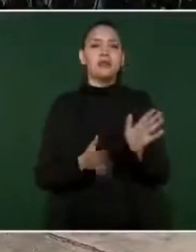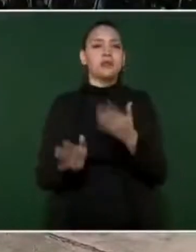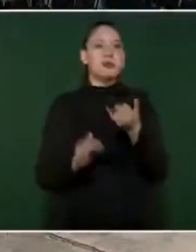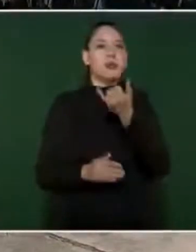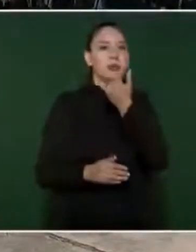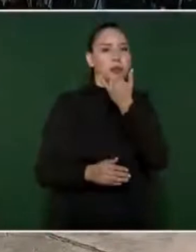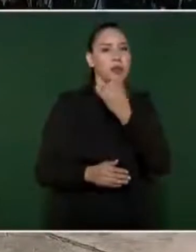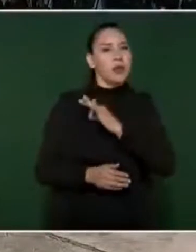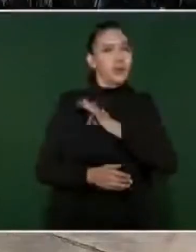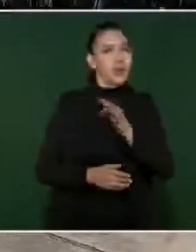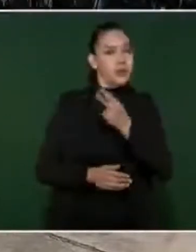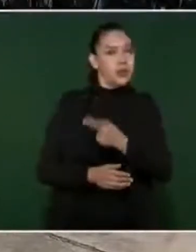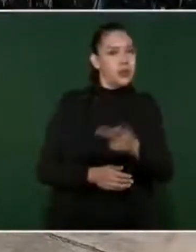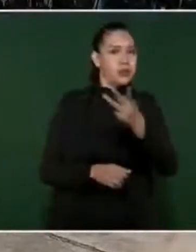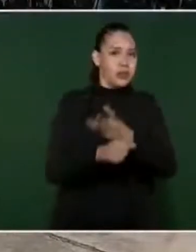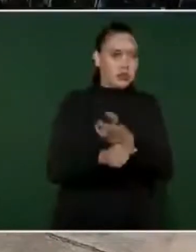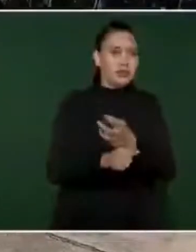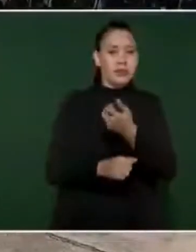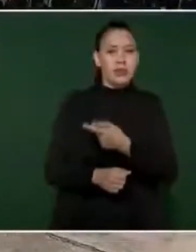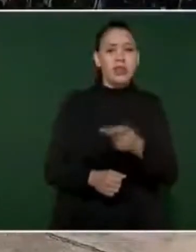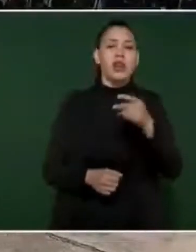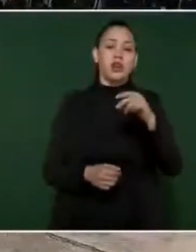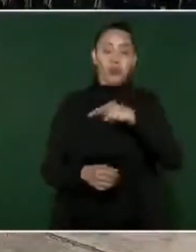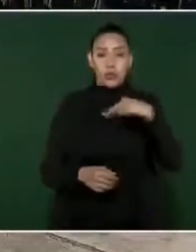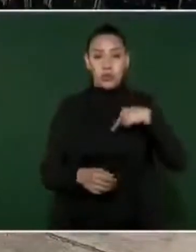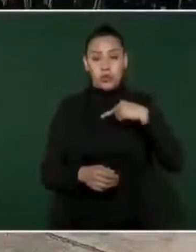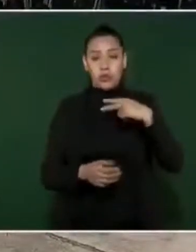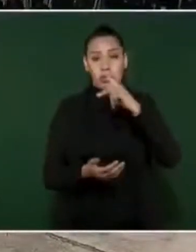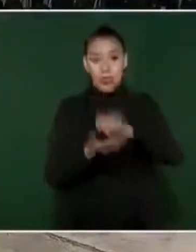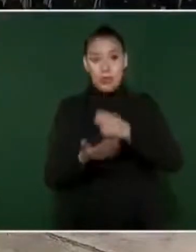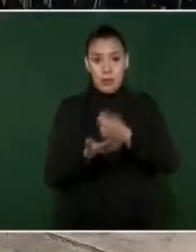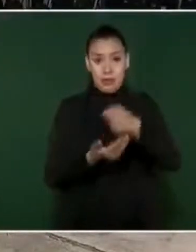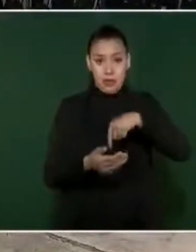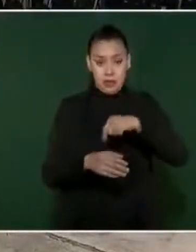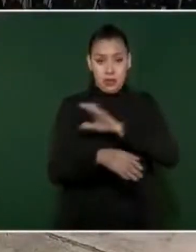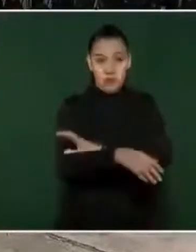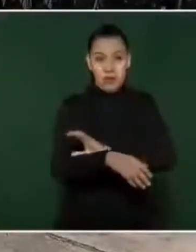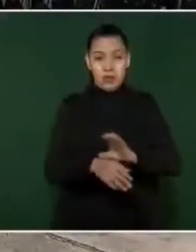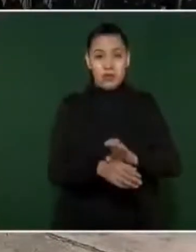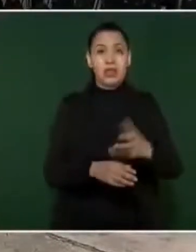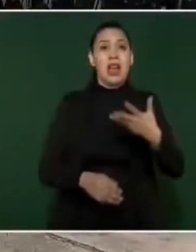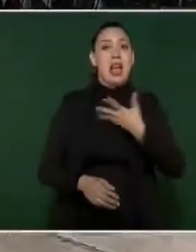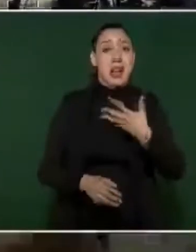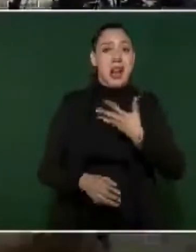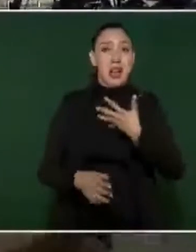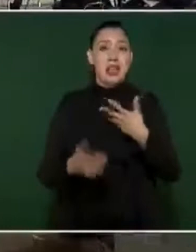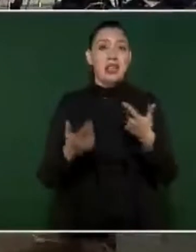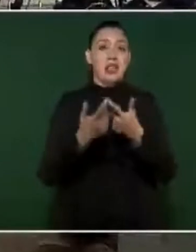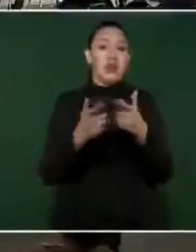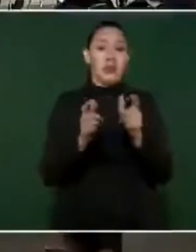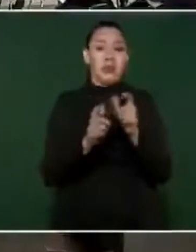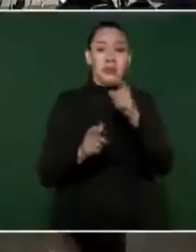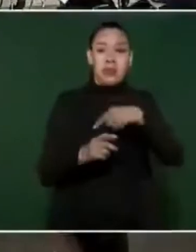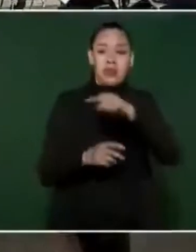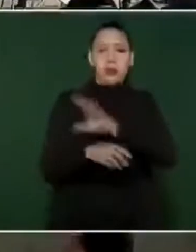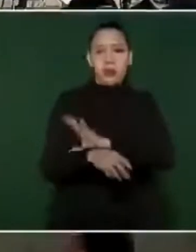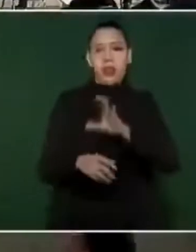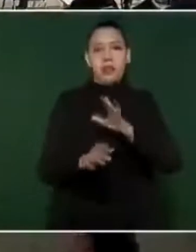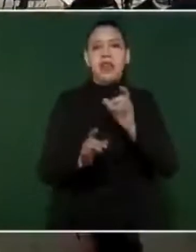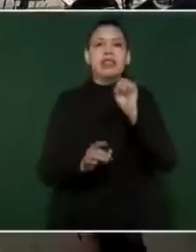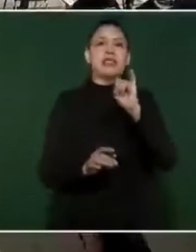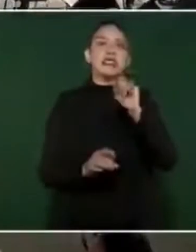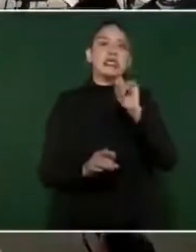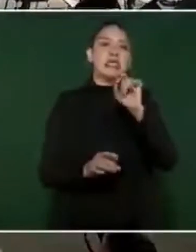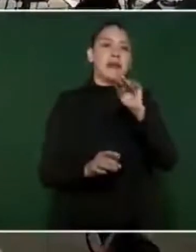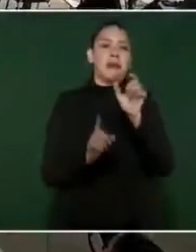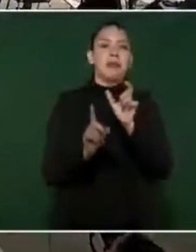tercera pregunta? ¿Ah, sí? Sobre los periodistas en Tamaulipas, hay compañeros que siguen siendo protegidos por el sistema de protección, pero aparentemente hay fallas